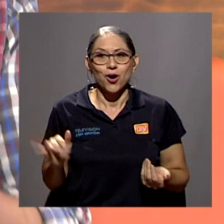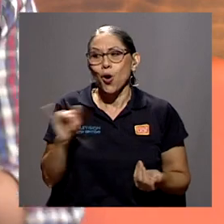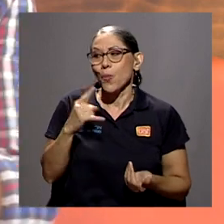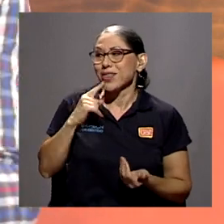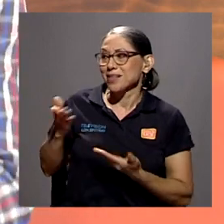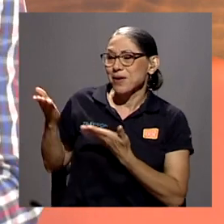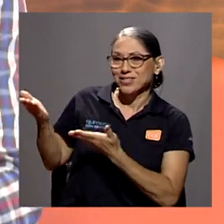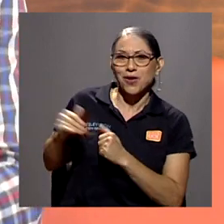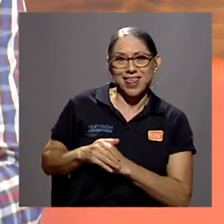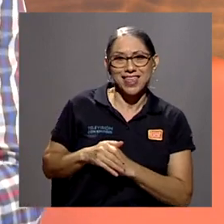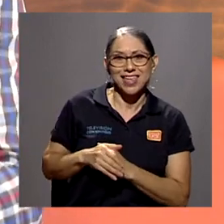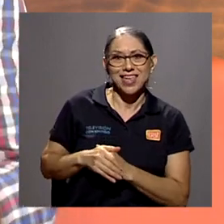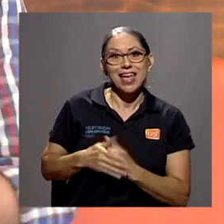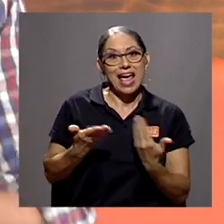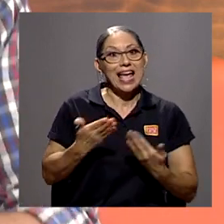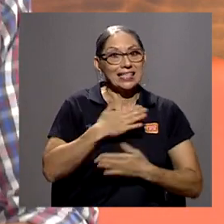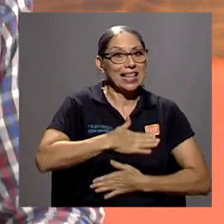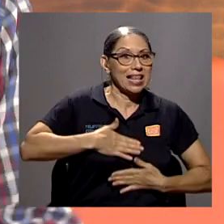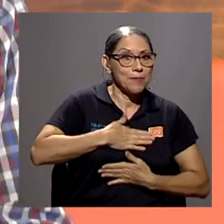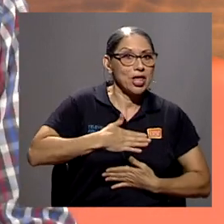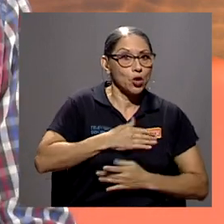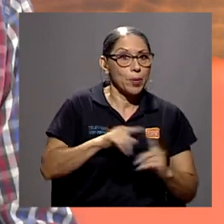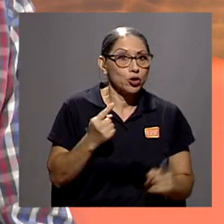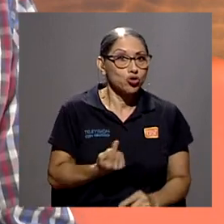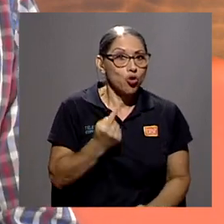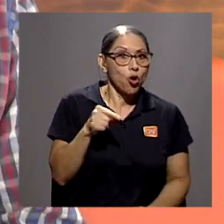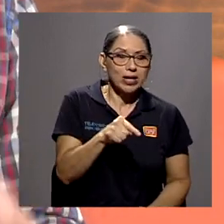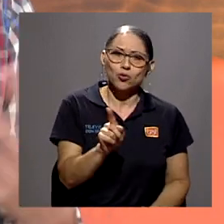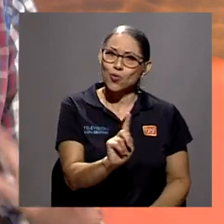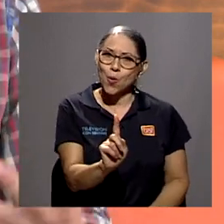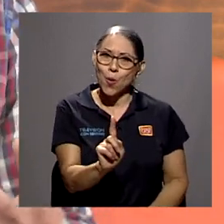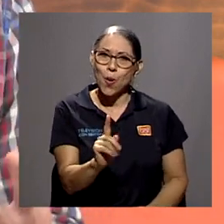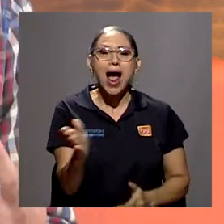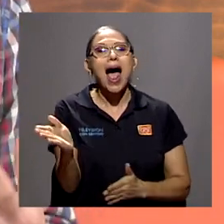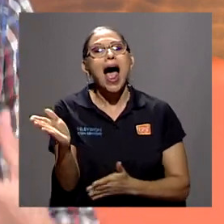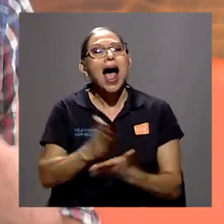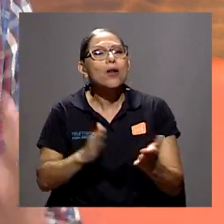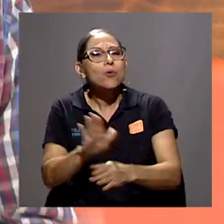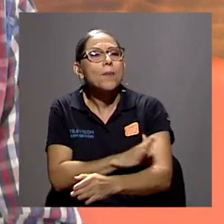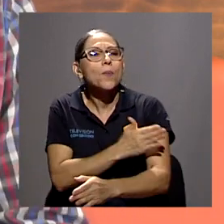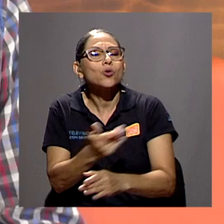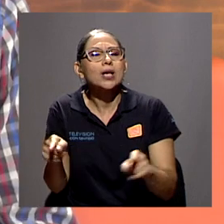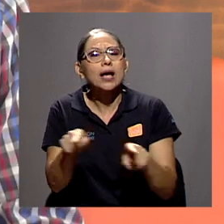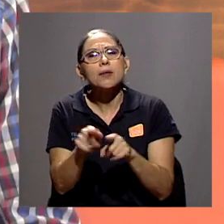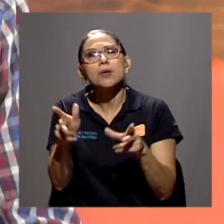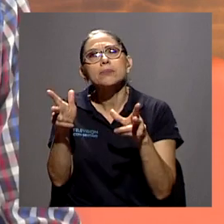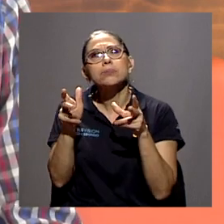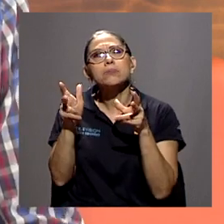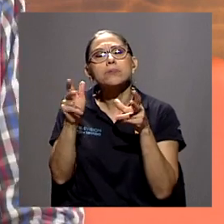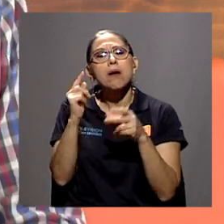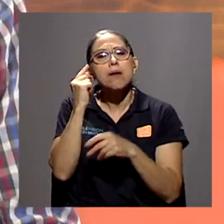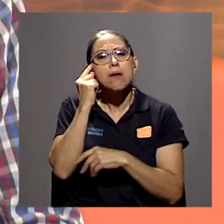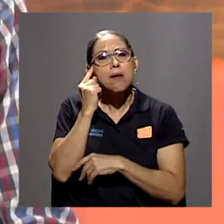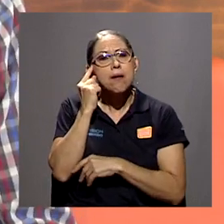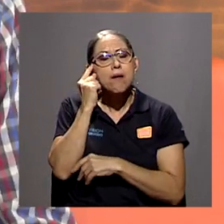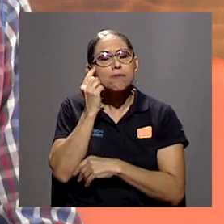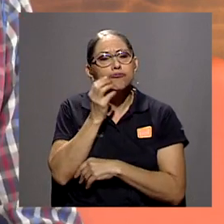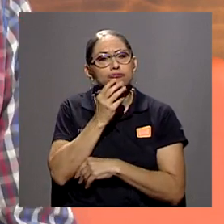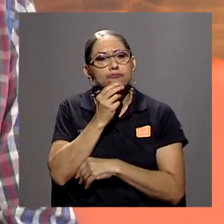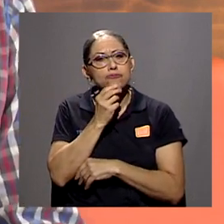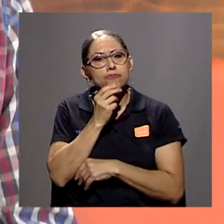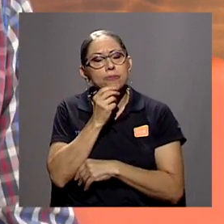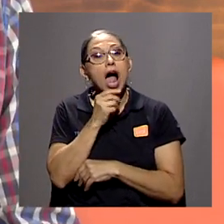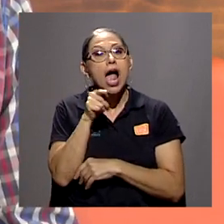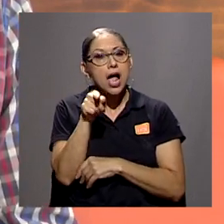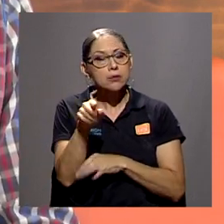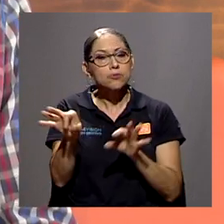maestro eddy está el entretenimiento pero no es sólo eso sino que hay músicas que también generan reflexión entonces es muy